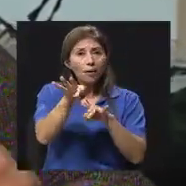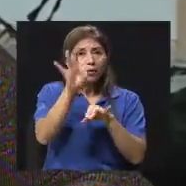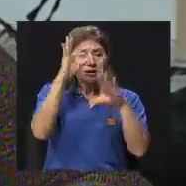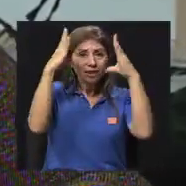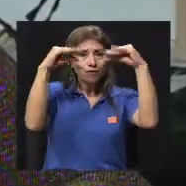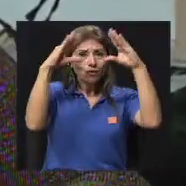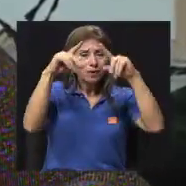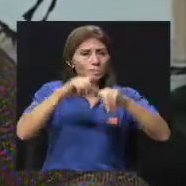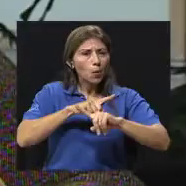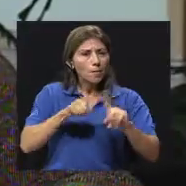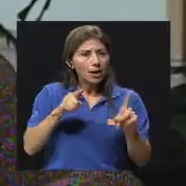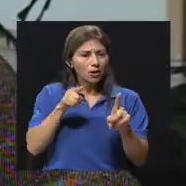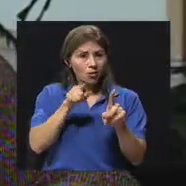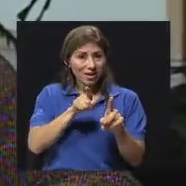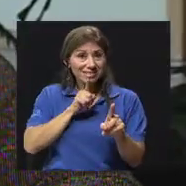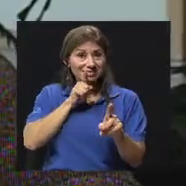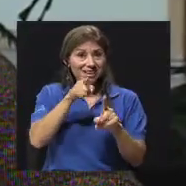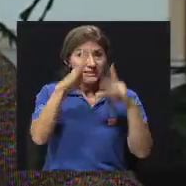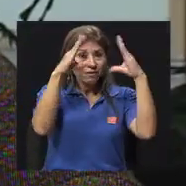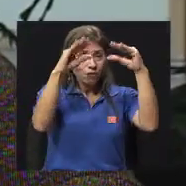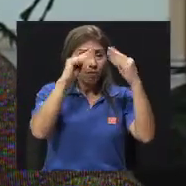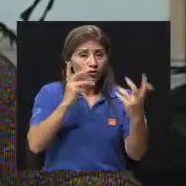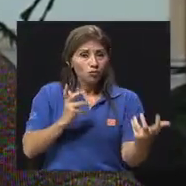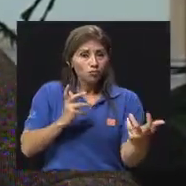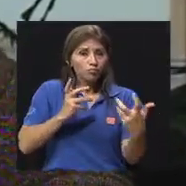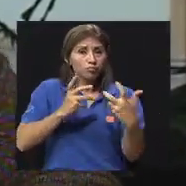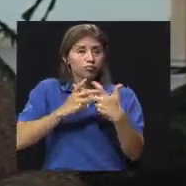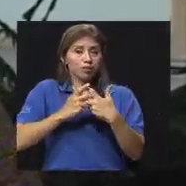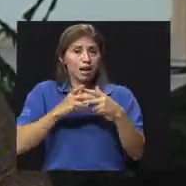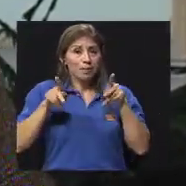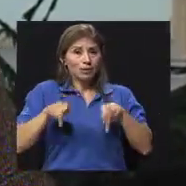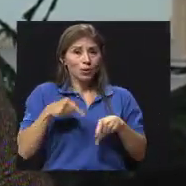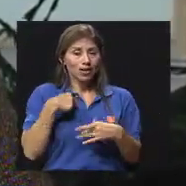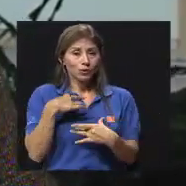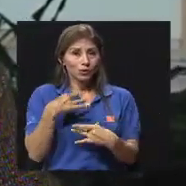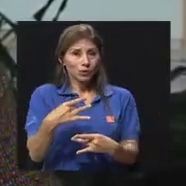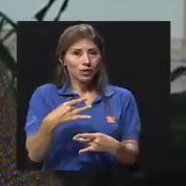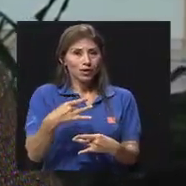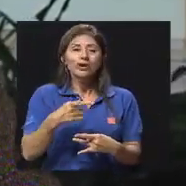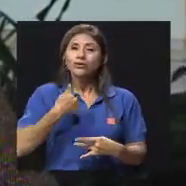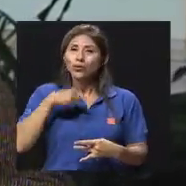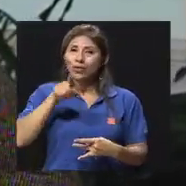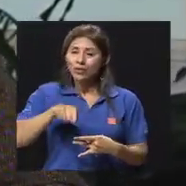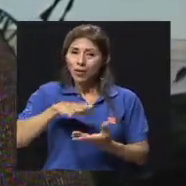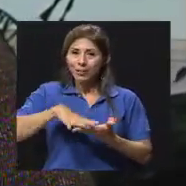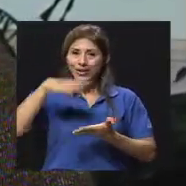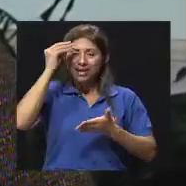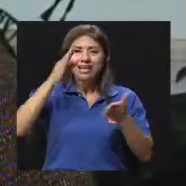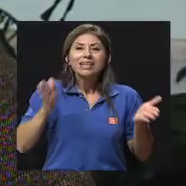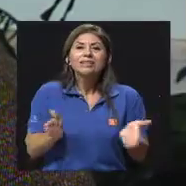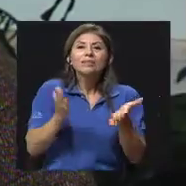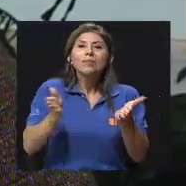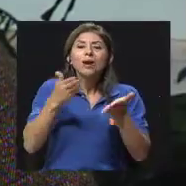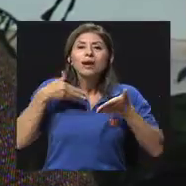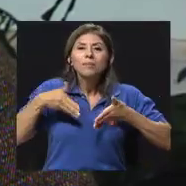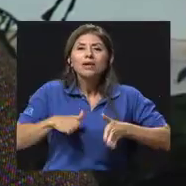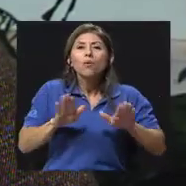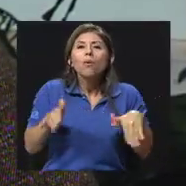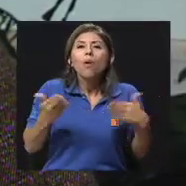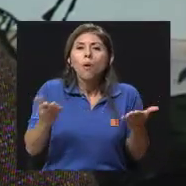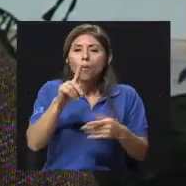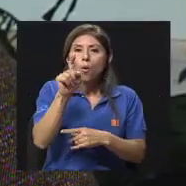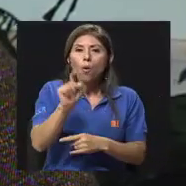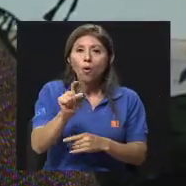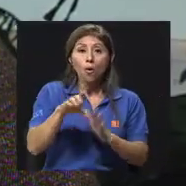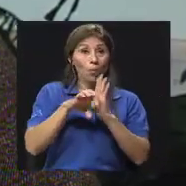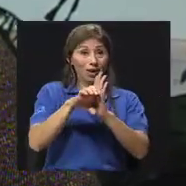mi individuo? Eso es lo que yo tengo que aprender a observar. ¿Cómo estimulo yo a mi hijo? Por ejemplo, un niño de 17 años que le gusta la